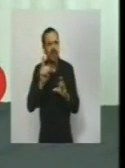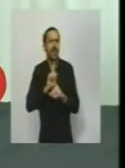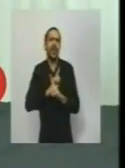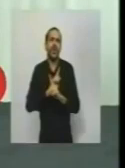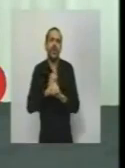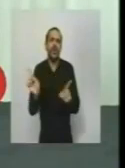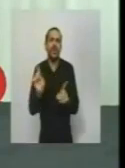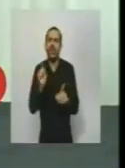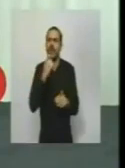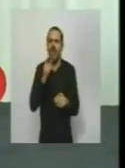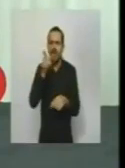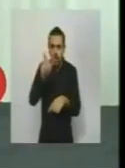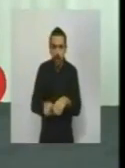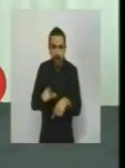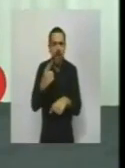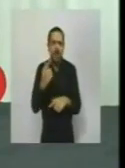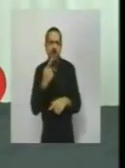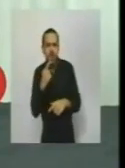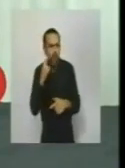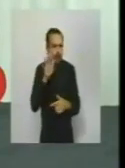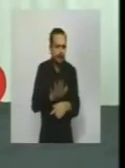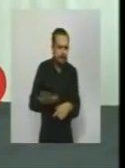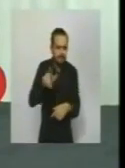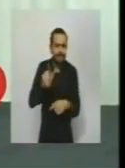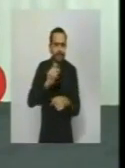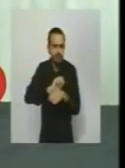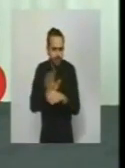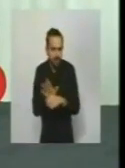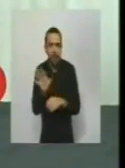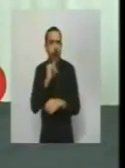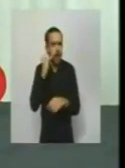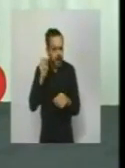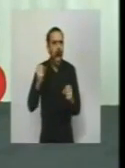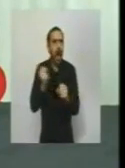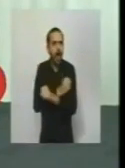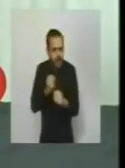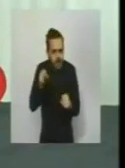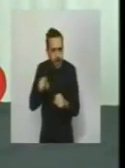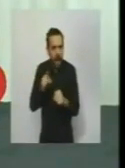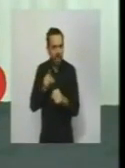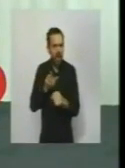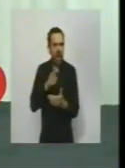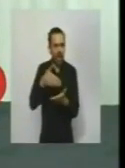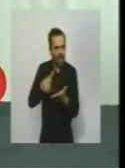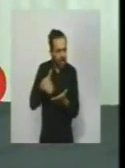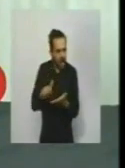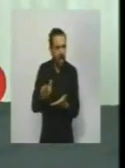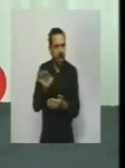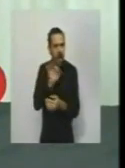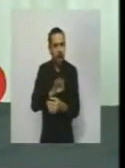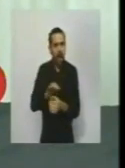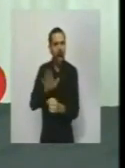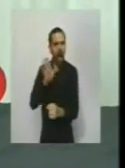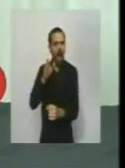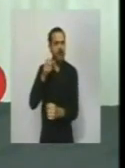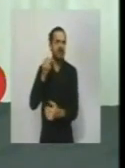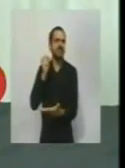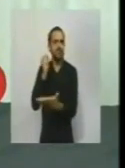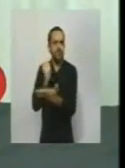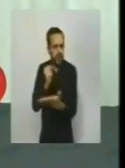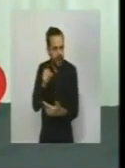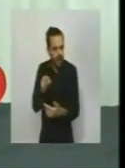personas que sufran de esta situación. En el accionar